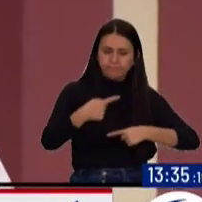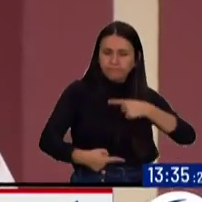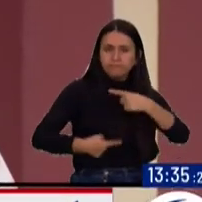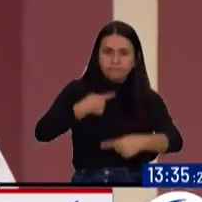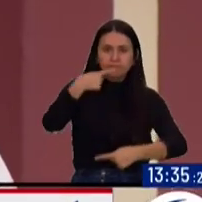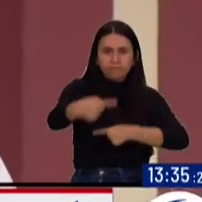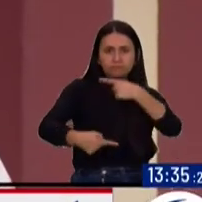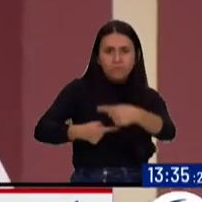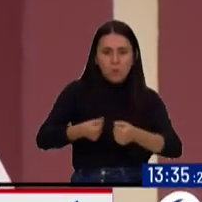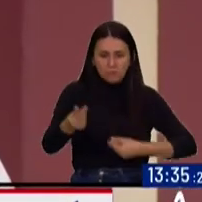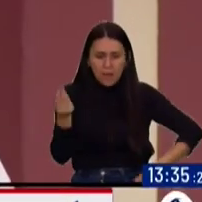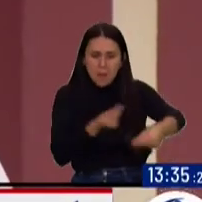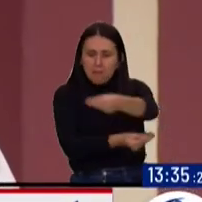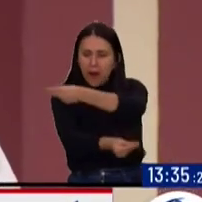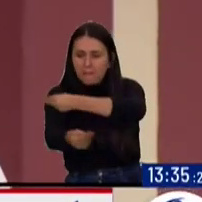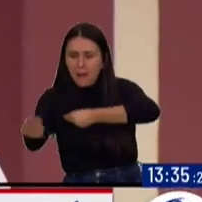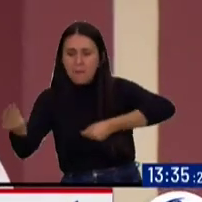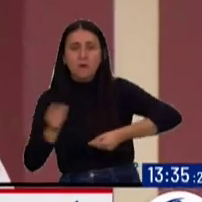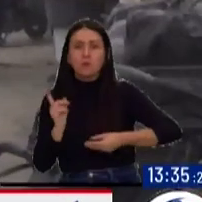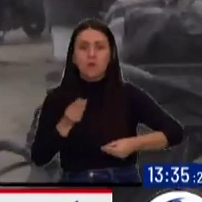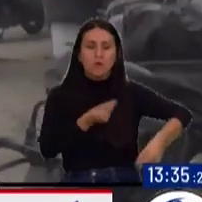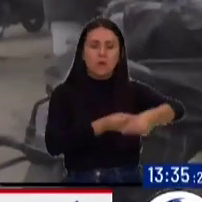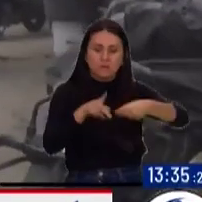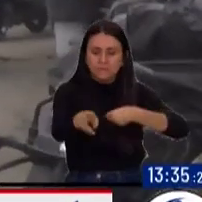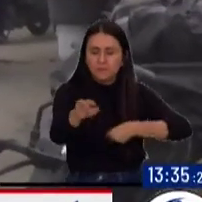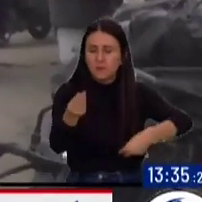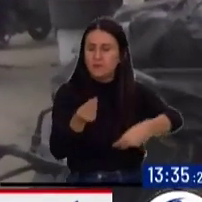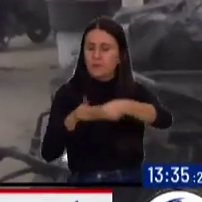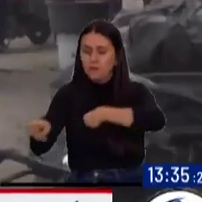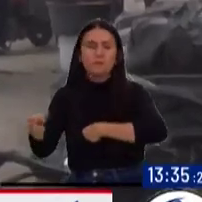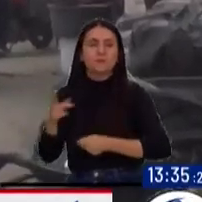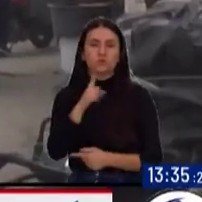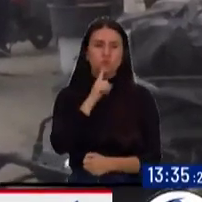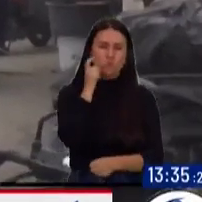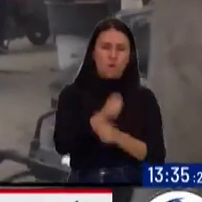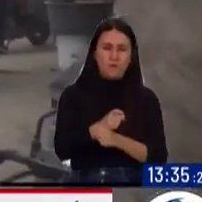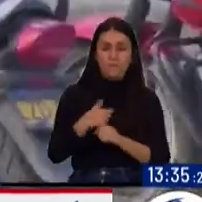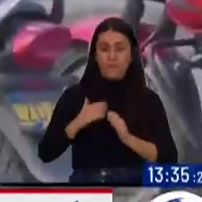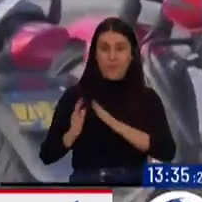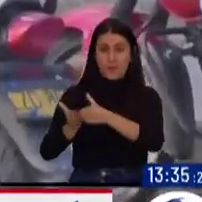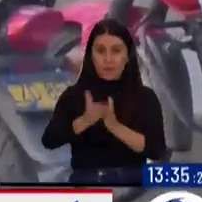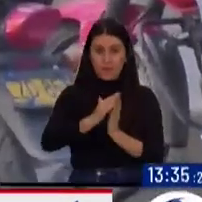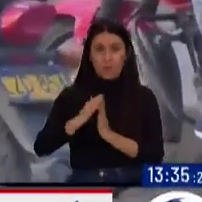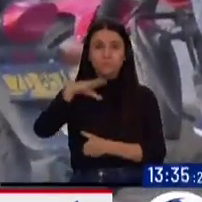sean ciclos verdaderamente completos. En cifras del DANE, Quibdó alberga